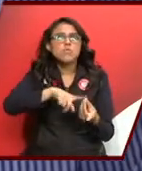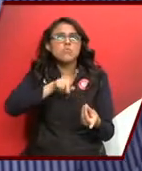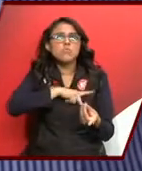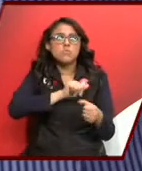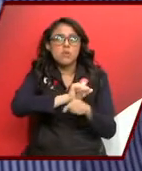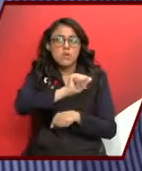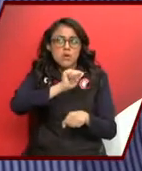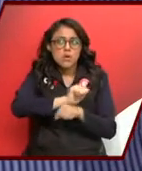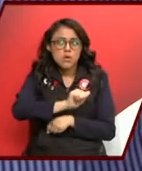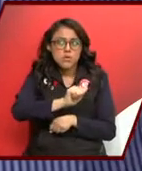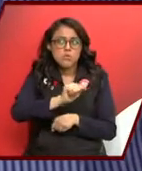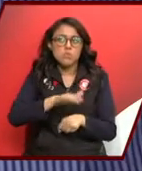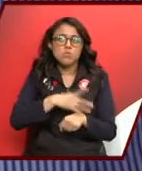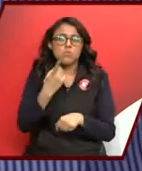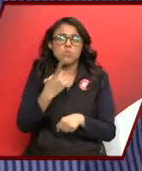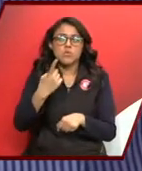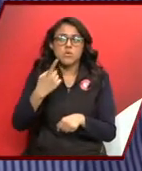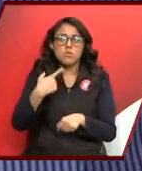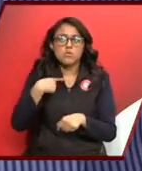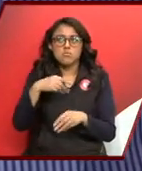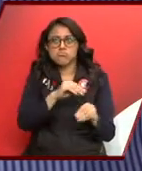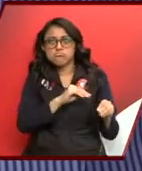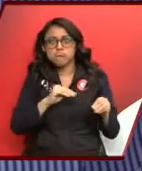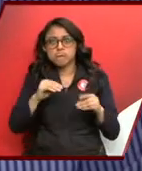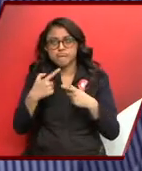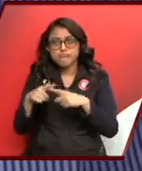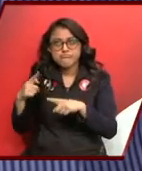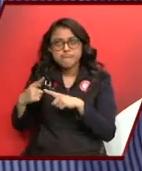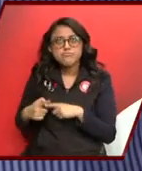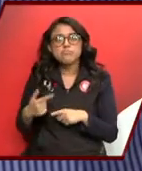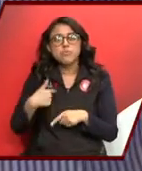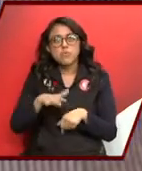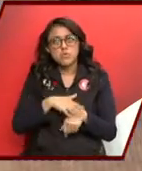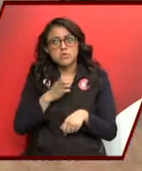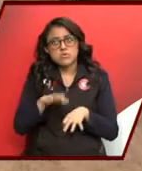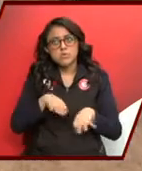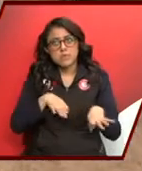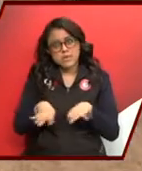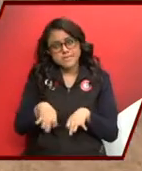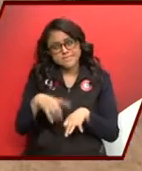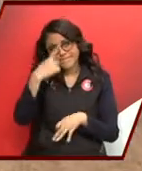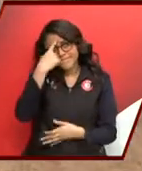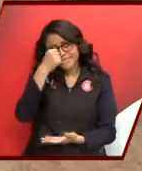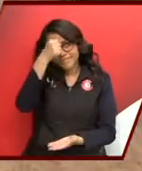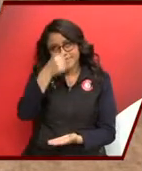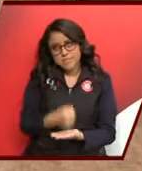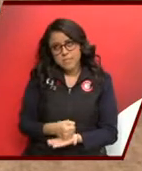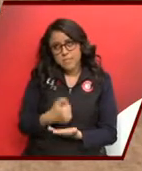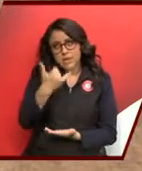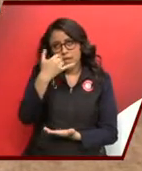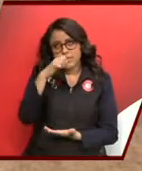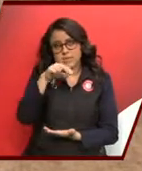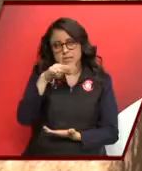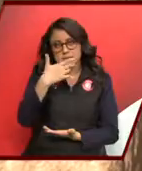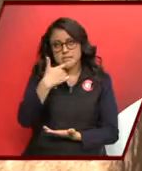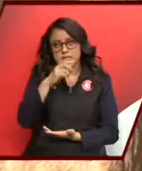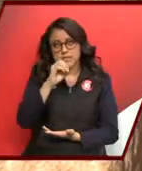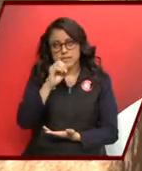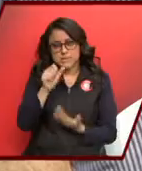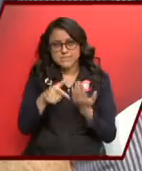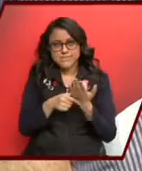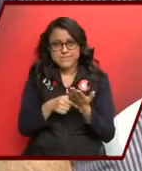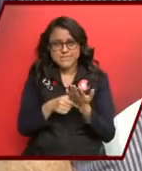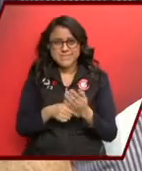y pues qué es mi medio de transporte y con el que yo trabajo. A quien corresponda, Yesenia Santiago.